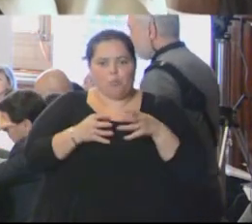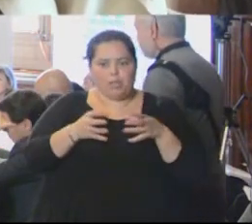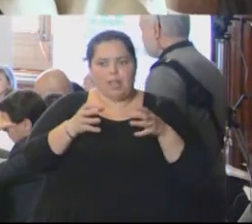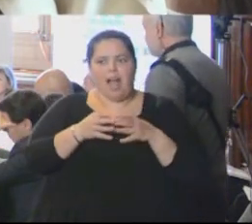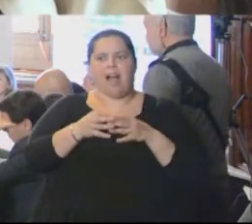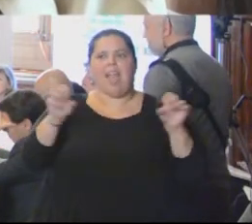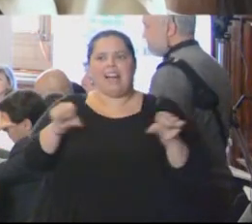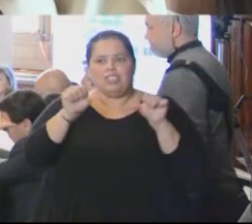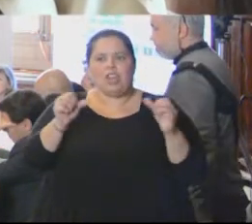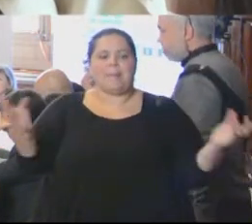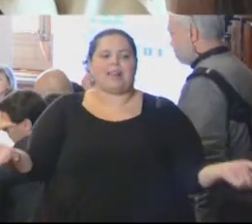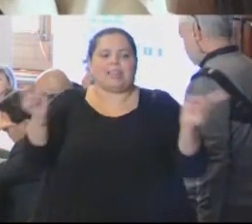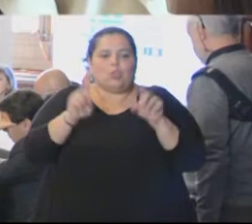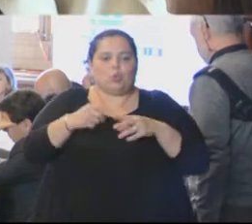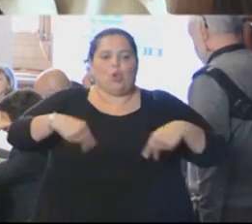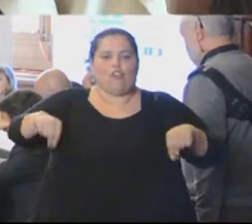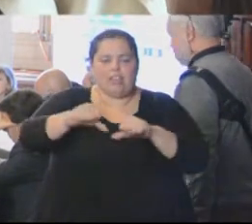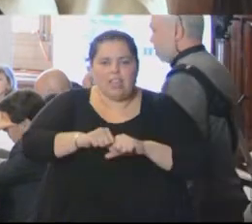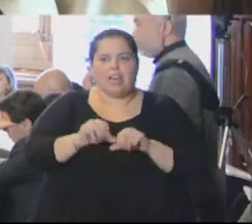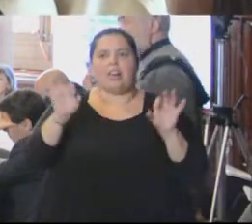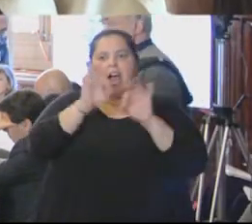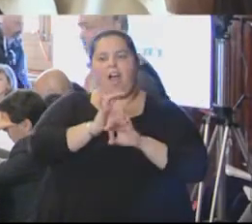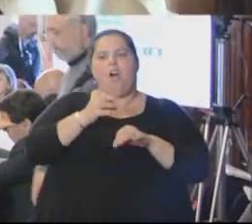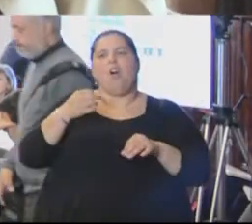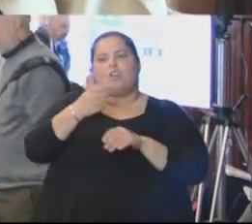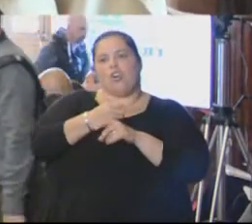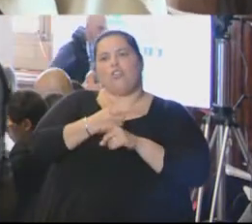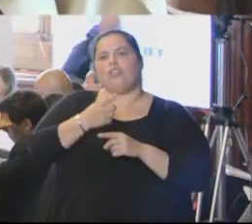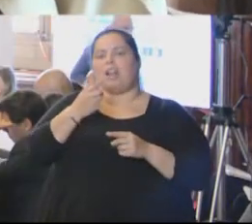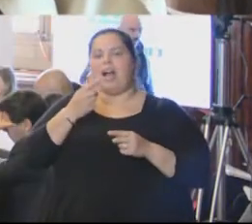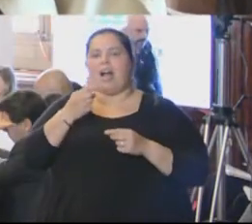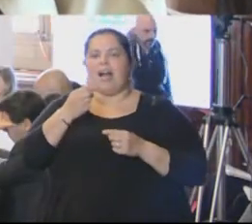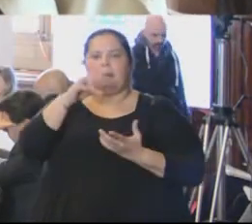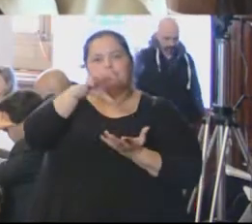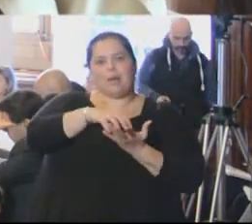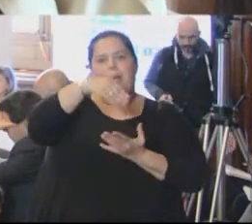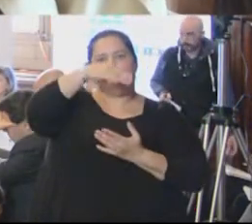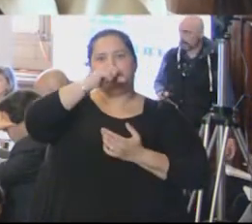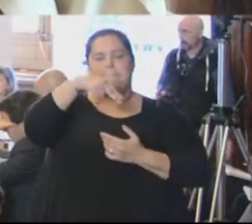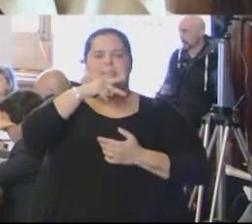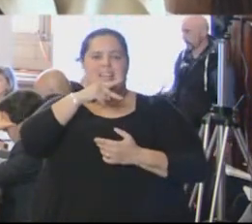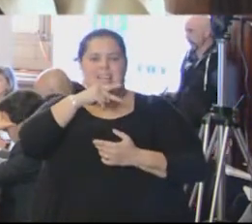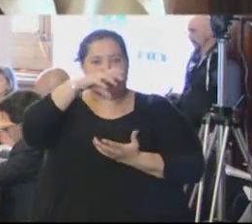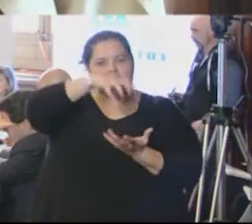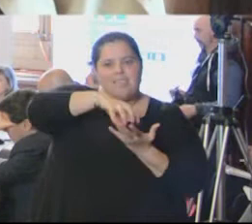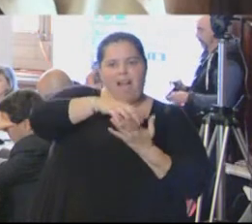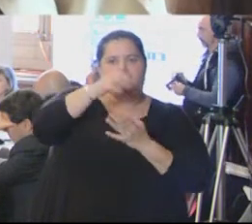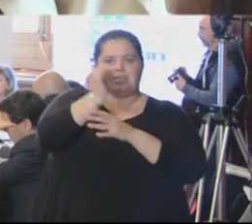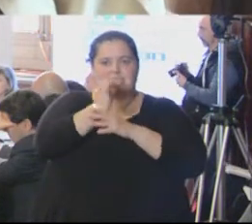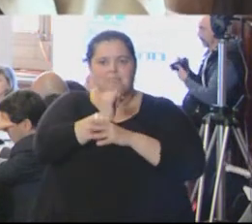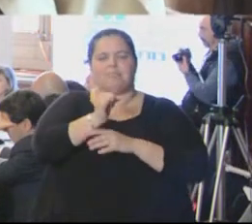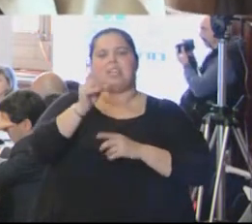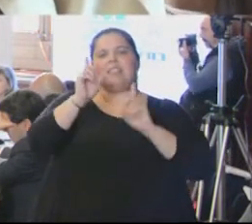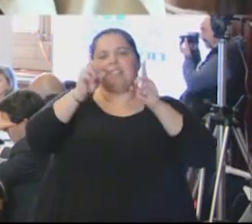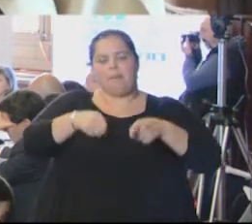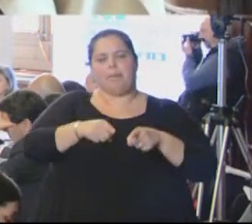tierras, oposición a proyectos mineroenergéticos, defensa de derechos de víctimas, participación en los programas de sustitución de cultivos